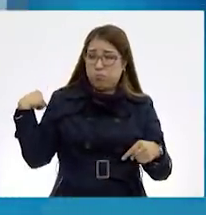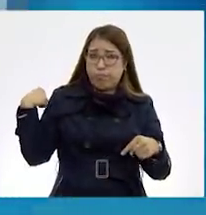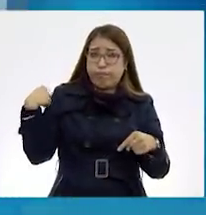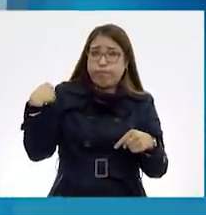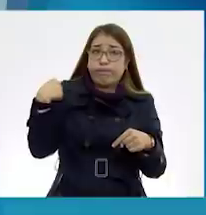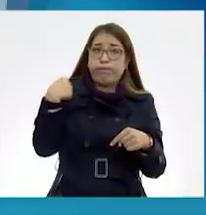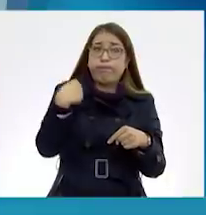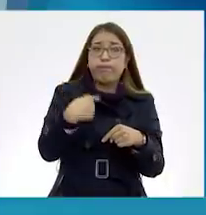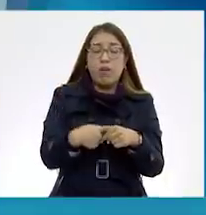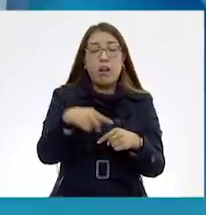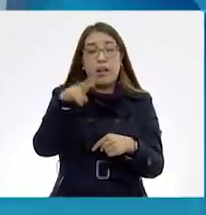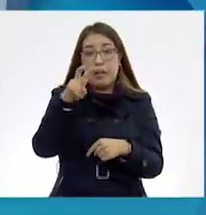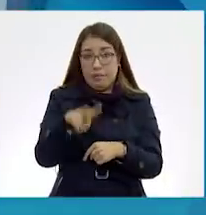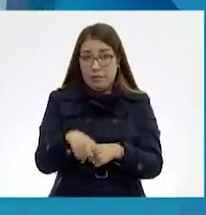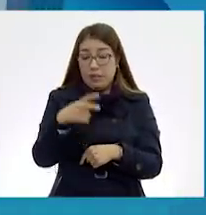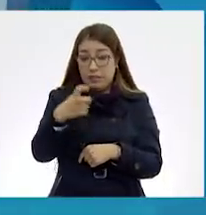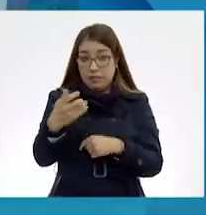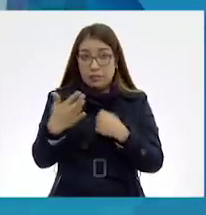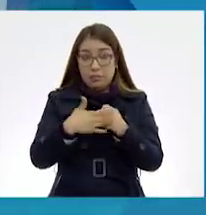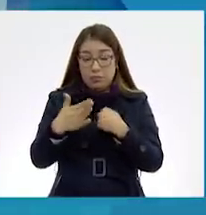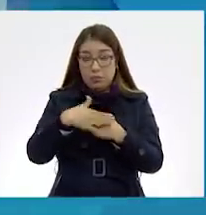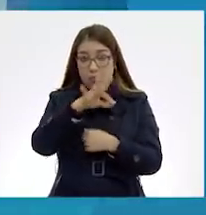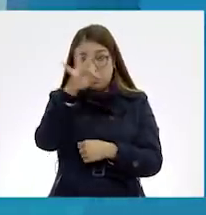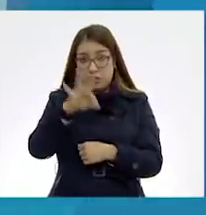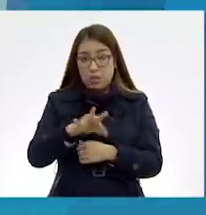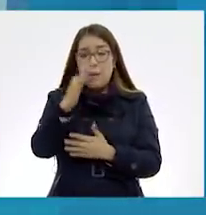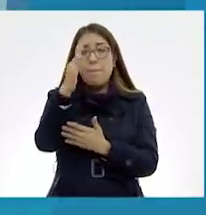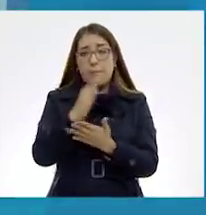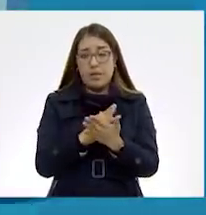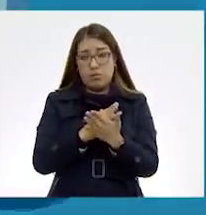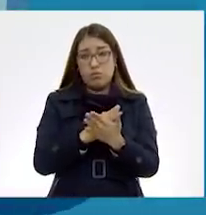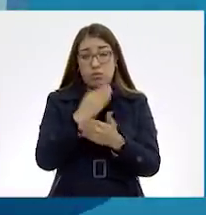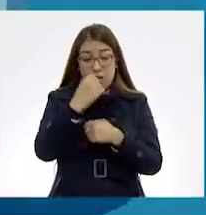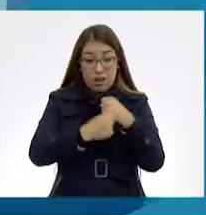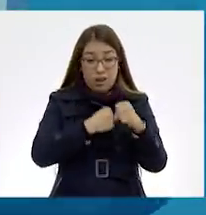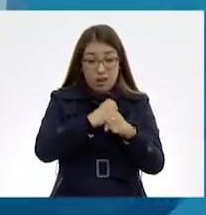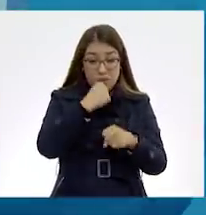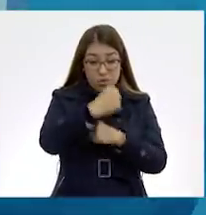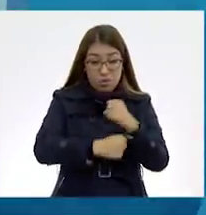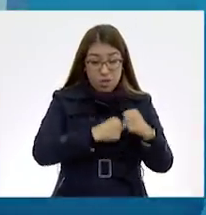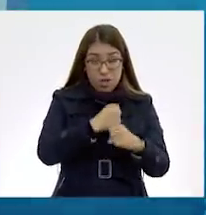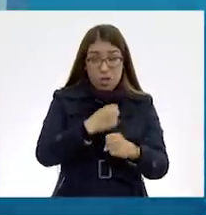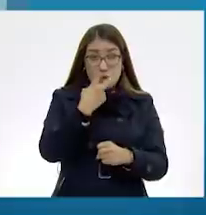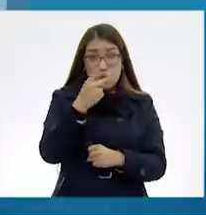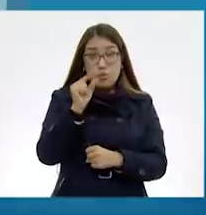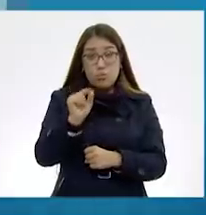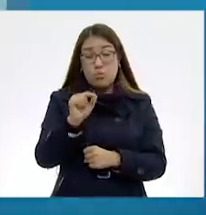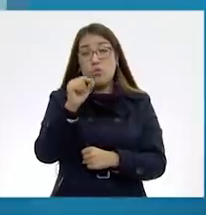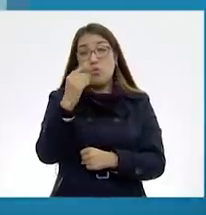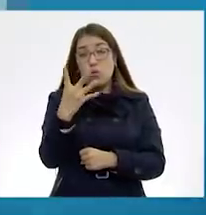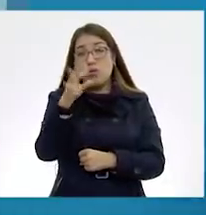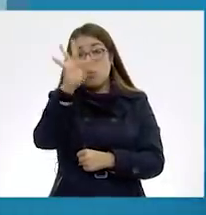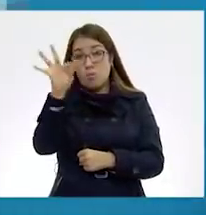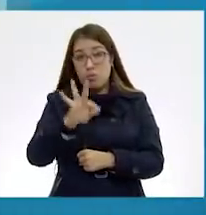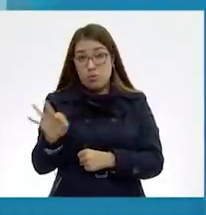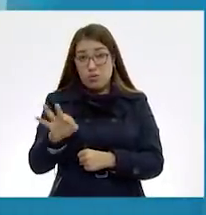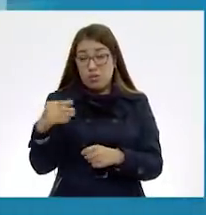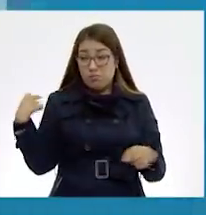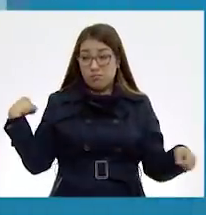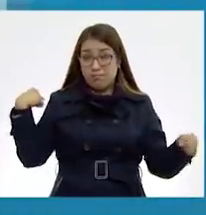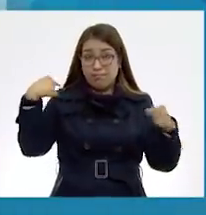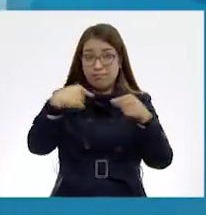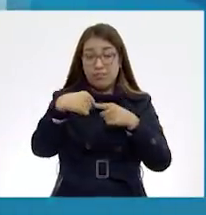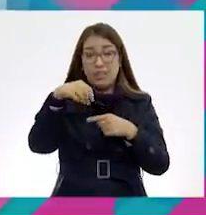ha disminuido en una tasa media anual de 2.4% en los últimos